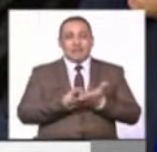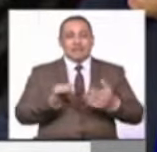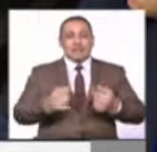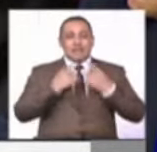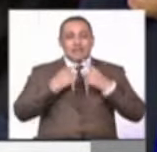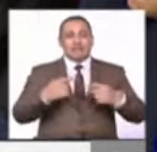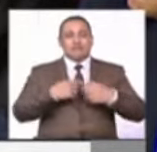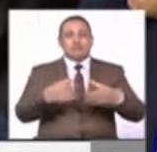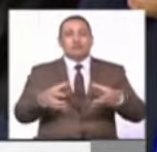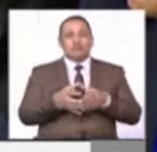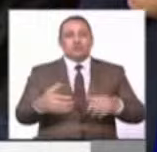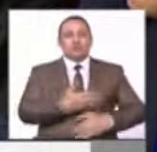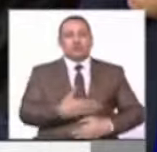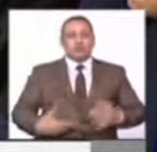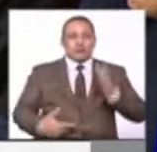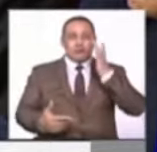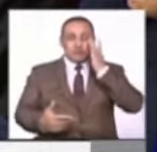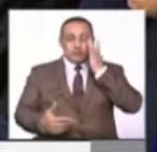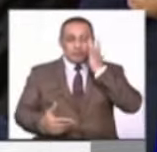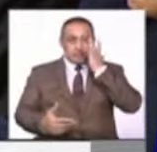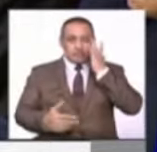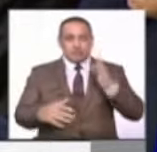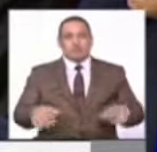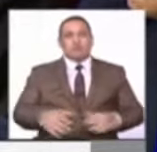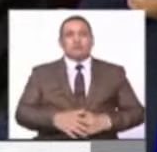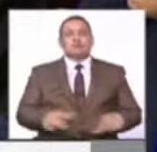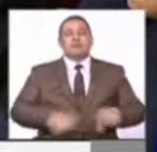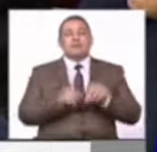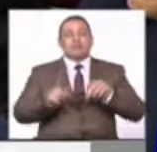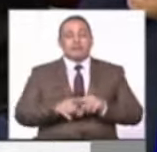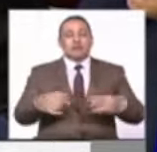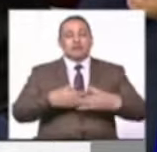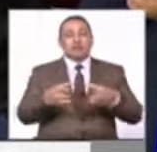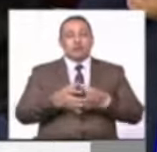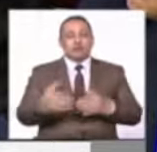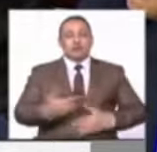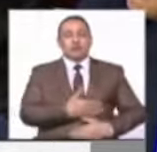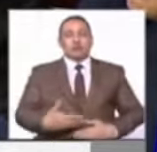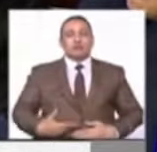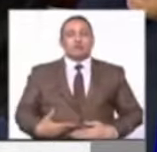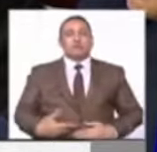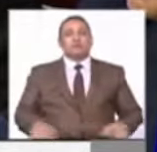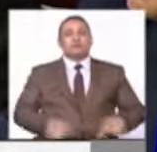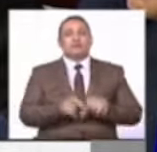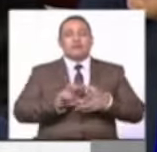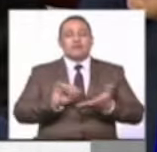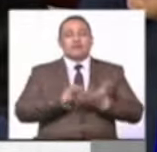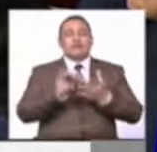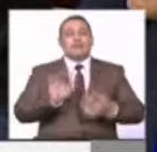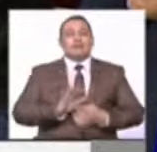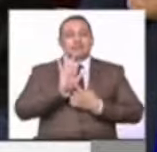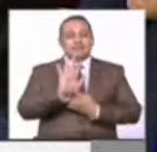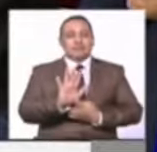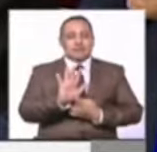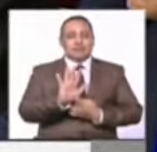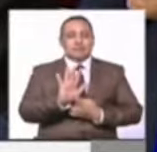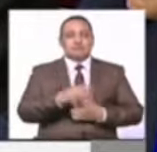poder del Estado este poder del estado es el que